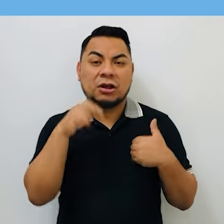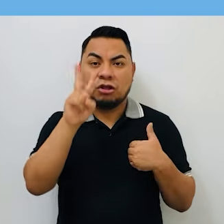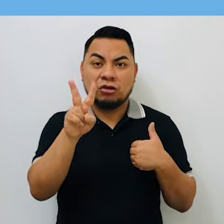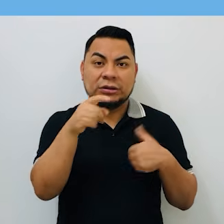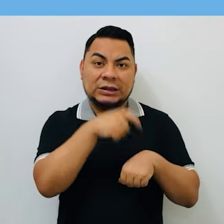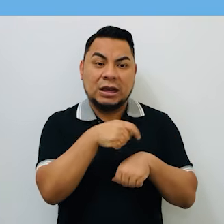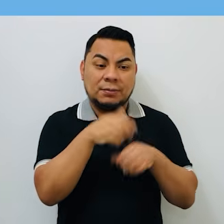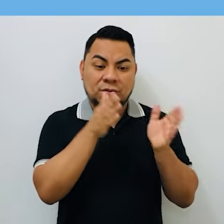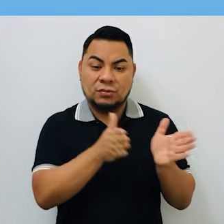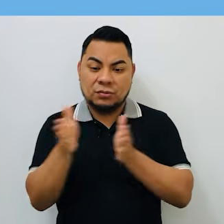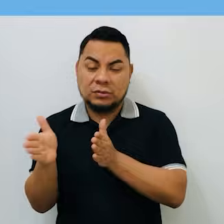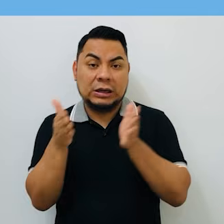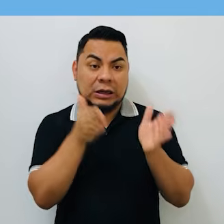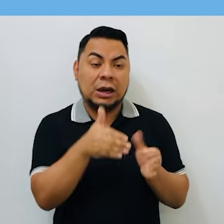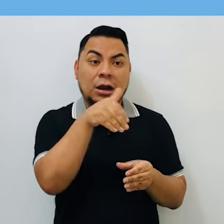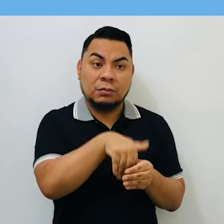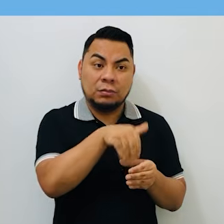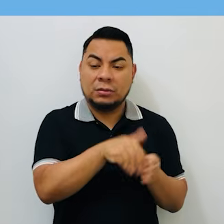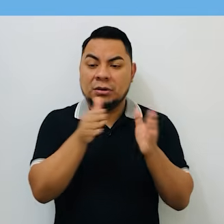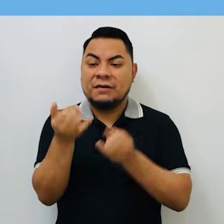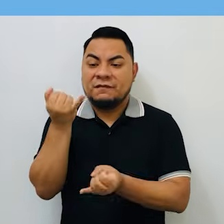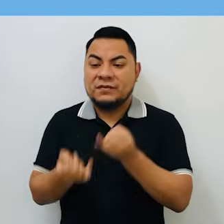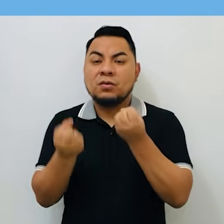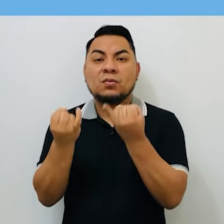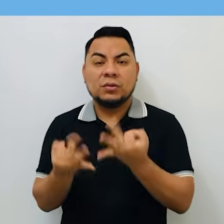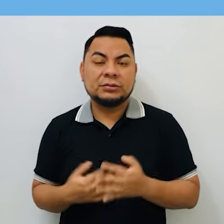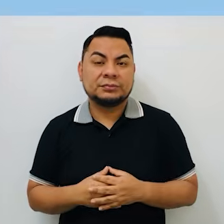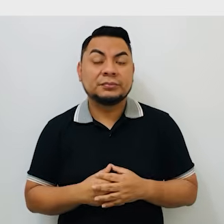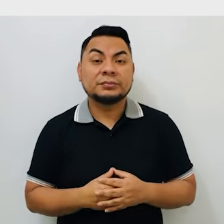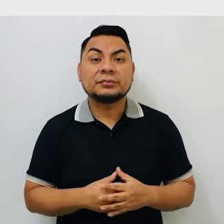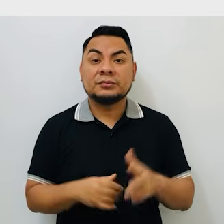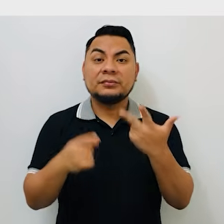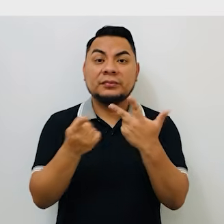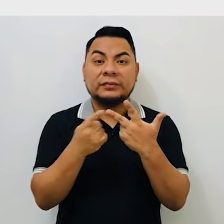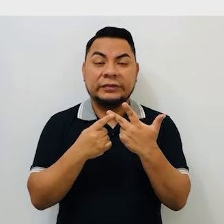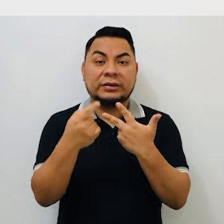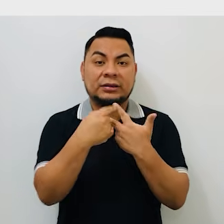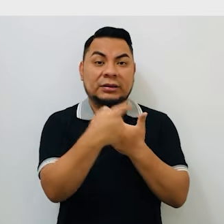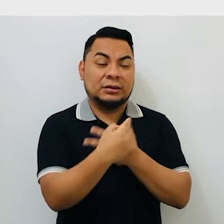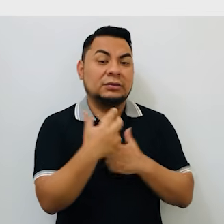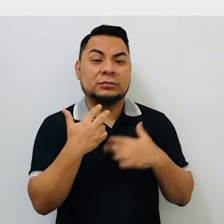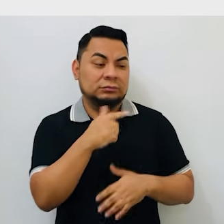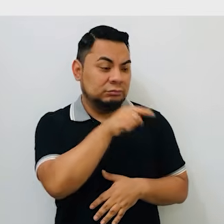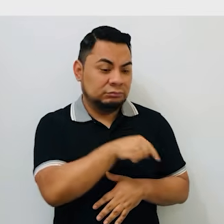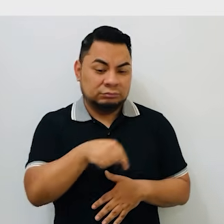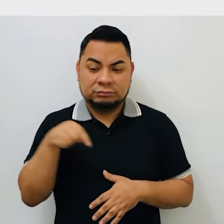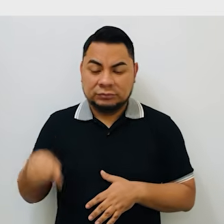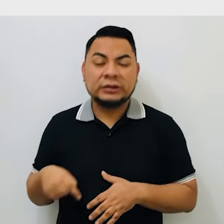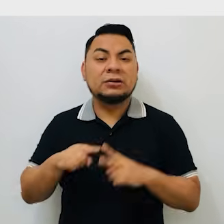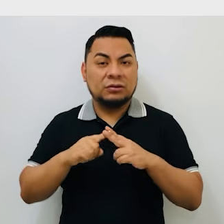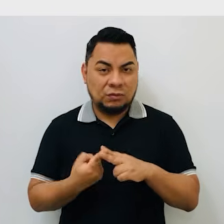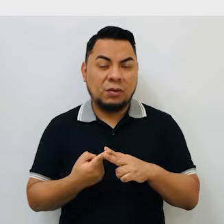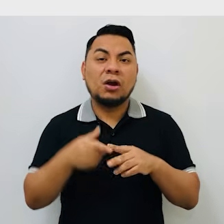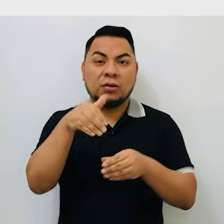presente que tiene 2 etapas, la votación y el cierre del sufragio. Los 3 miembros ordenan la mesa para iniciar